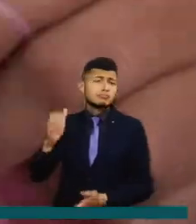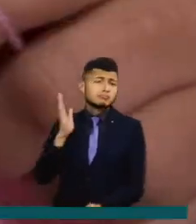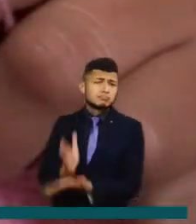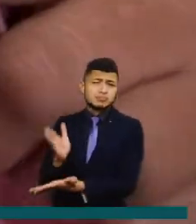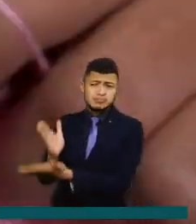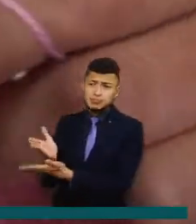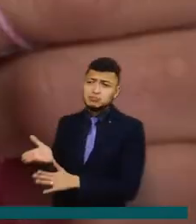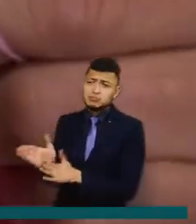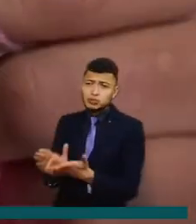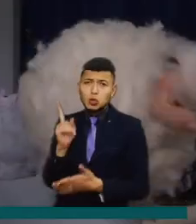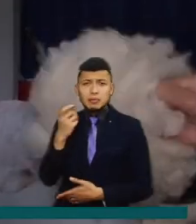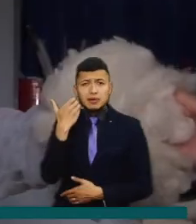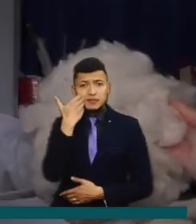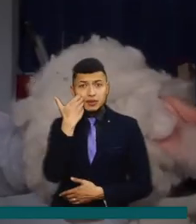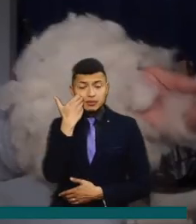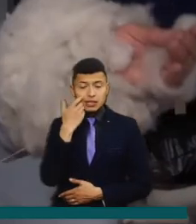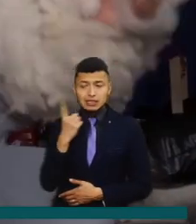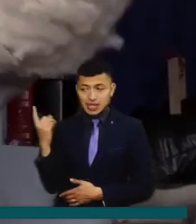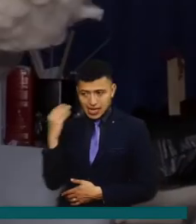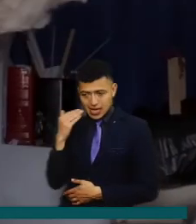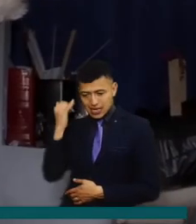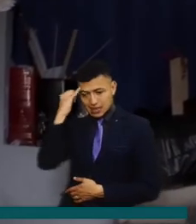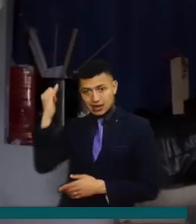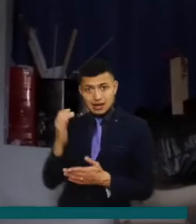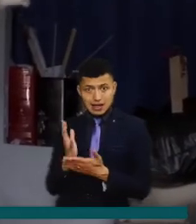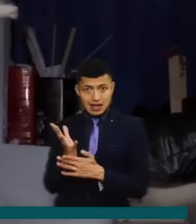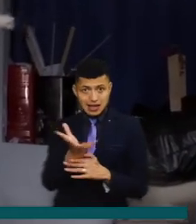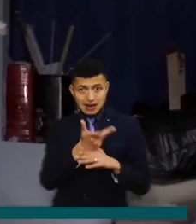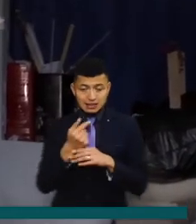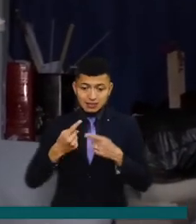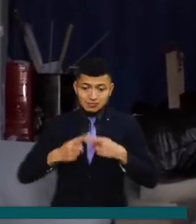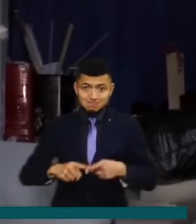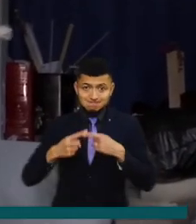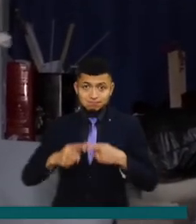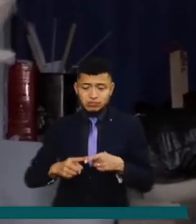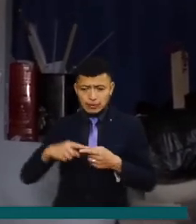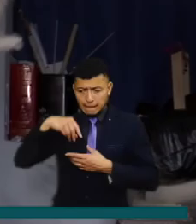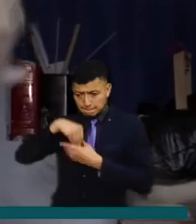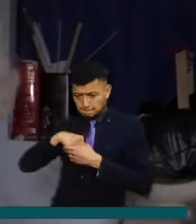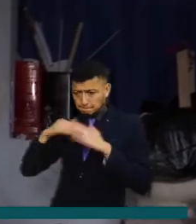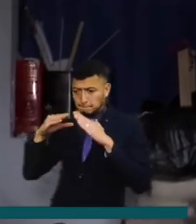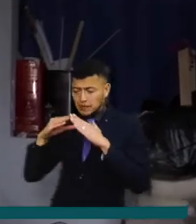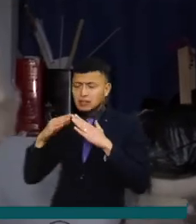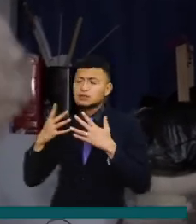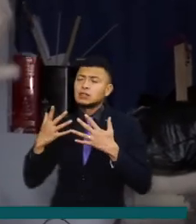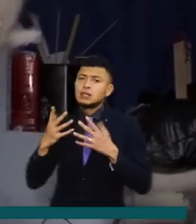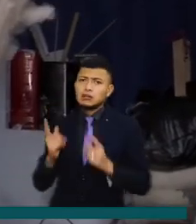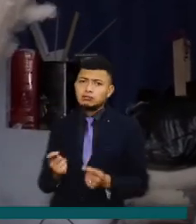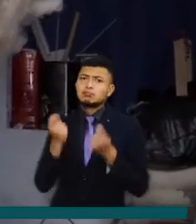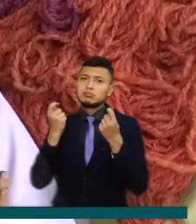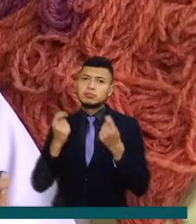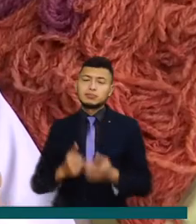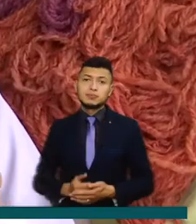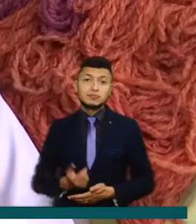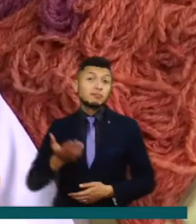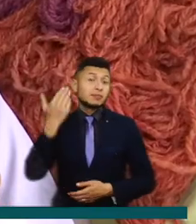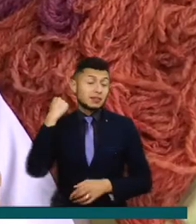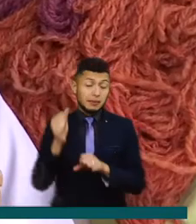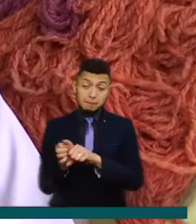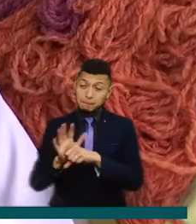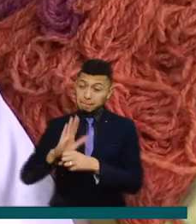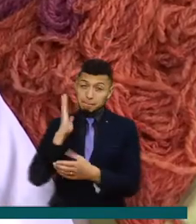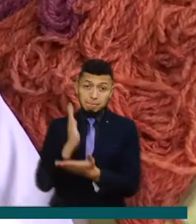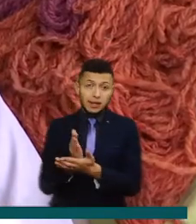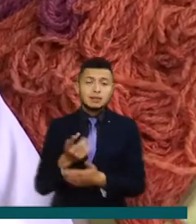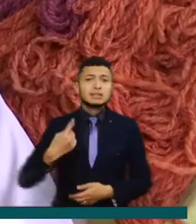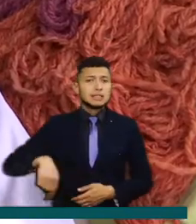la enfermedad. Sin embargo, ella encontró en este arte un escape a los confinamientos. En tiempo de pandemia a